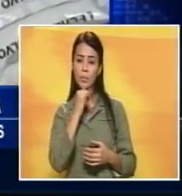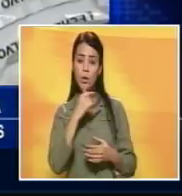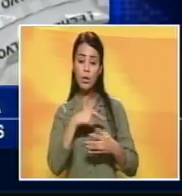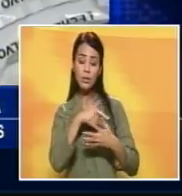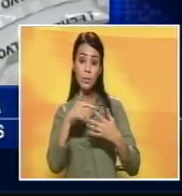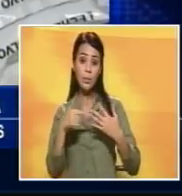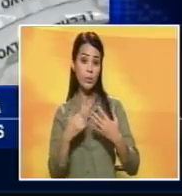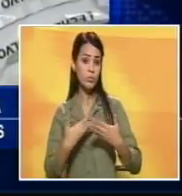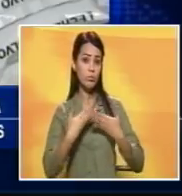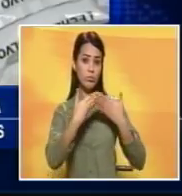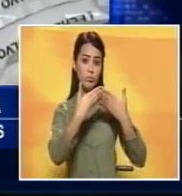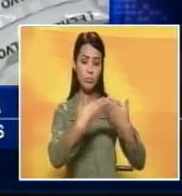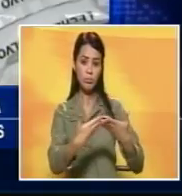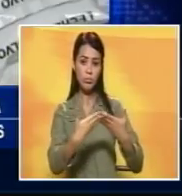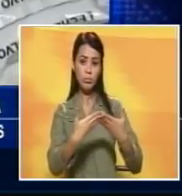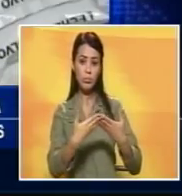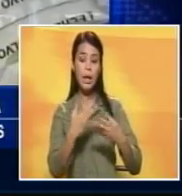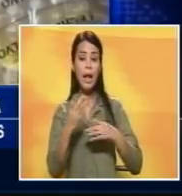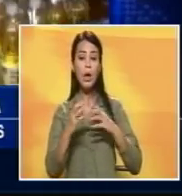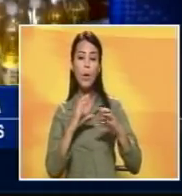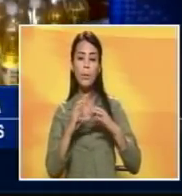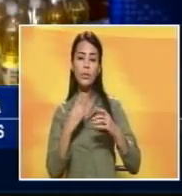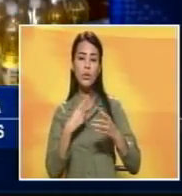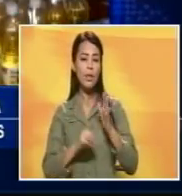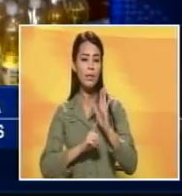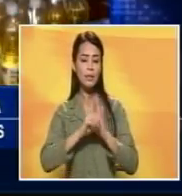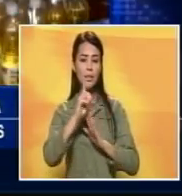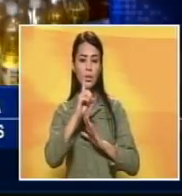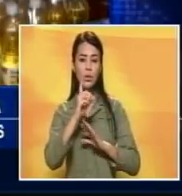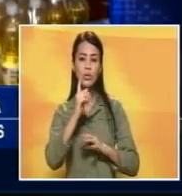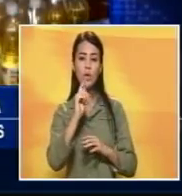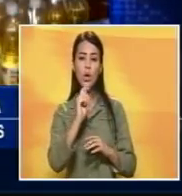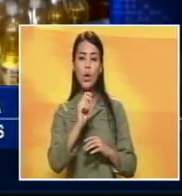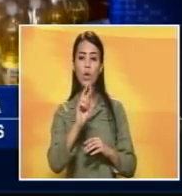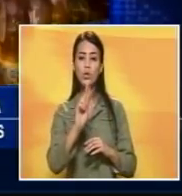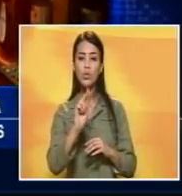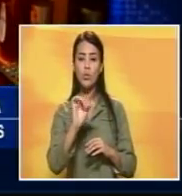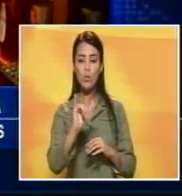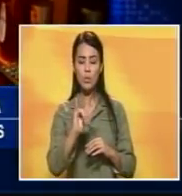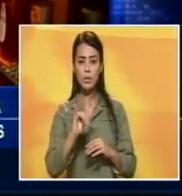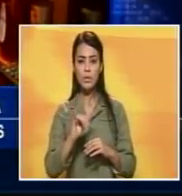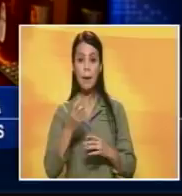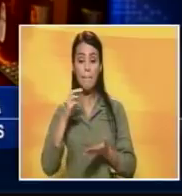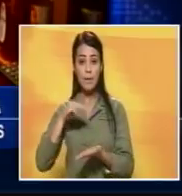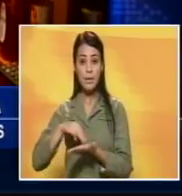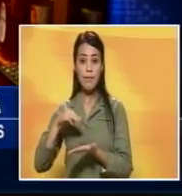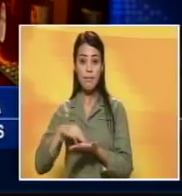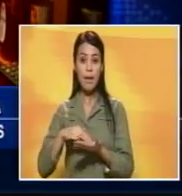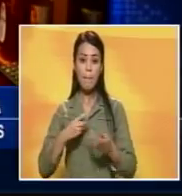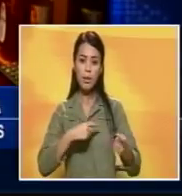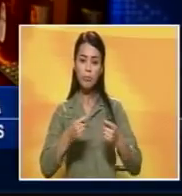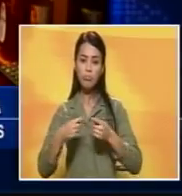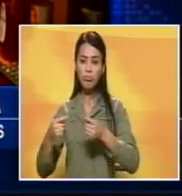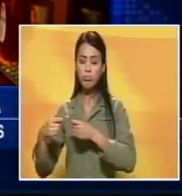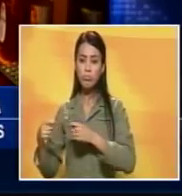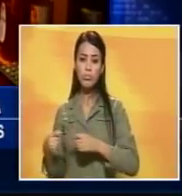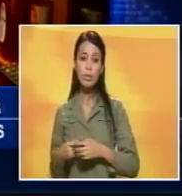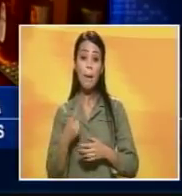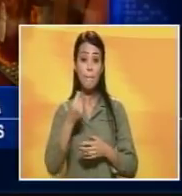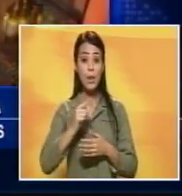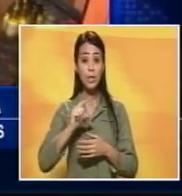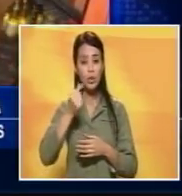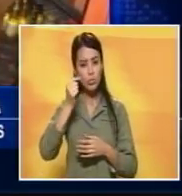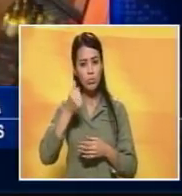serán entregados a la Corporación de Desarrollo de la Cuenca del Río Tuy, Francisco de Miranda, Corpo Miranda, para que sean distribuidos a precios justos